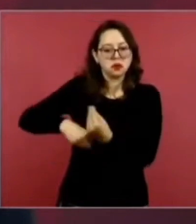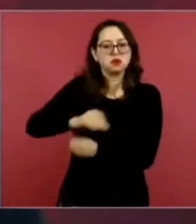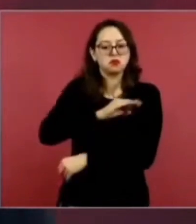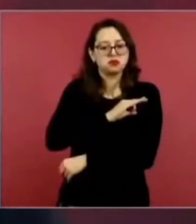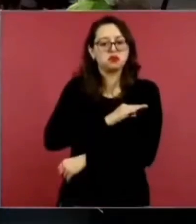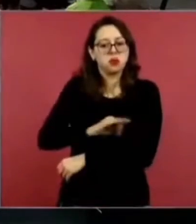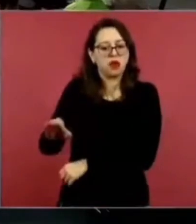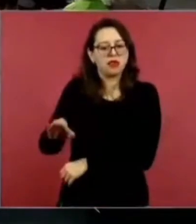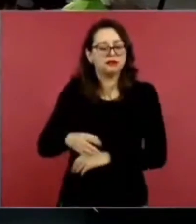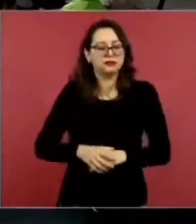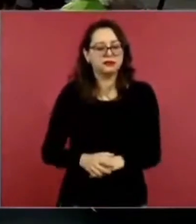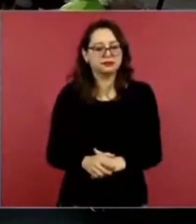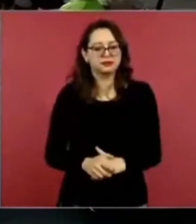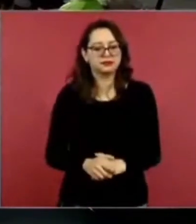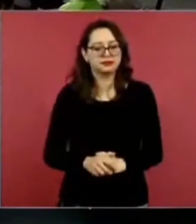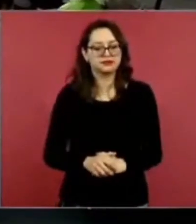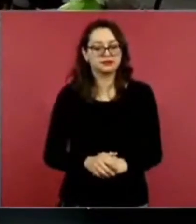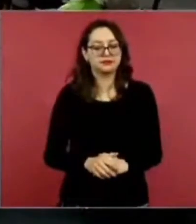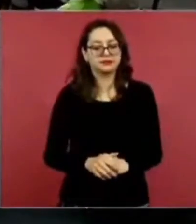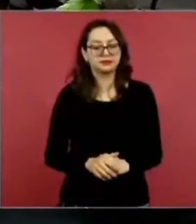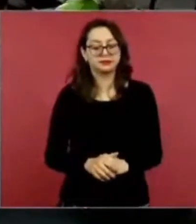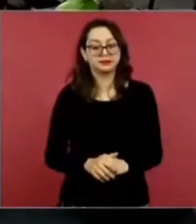¿no?